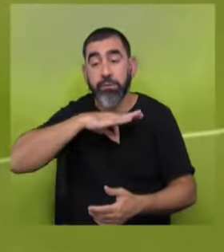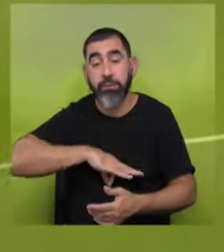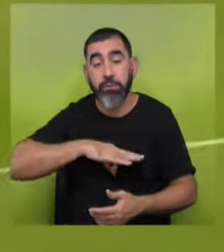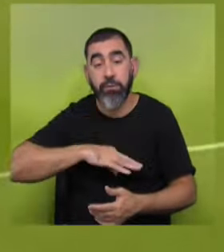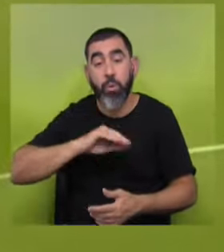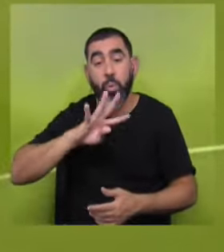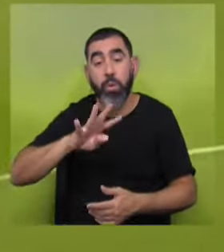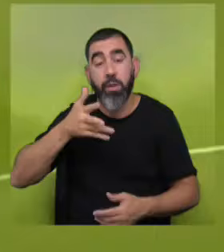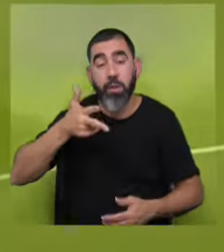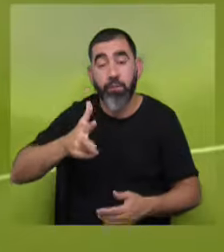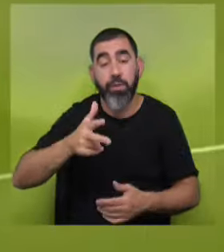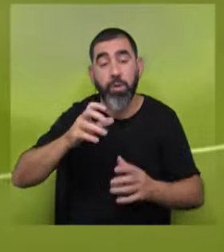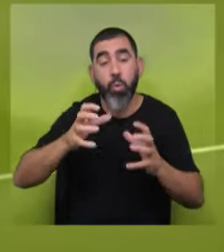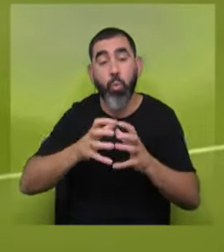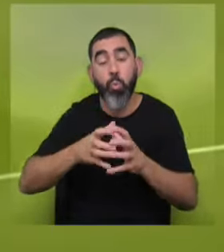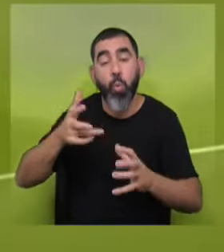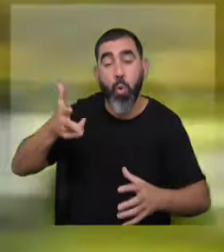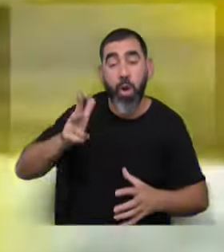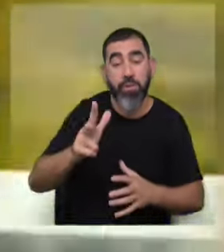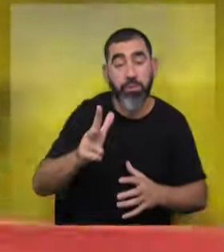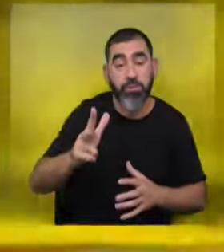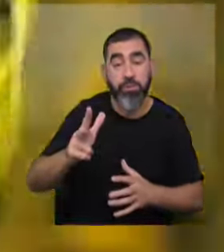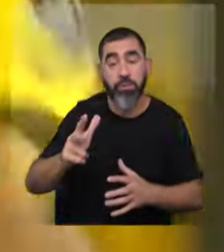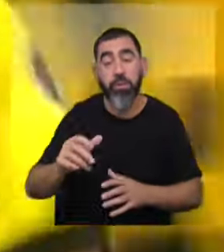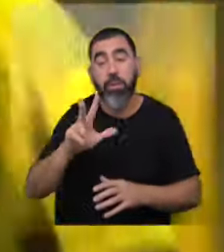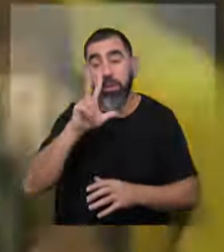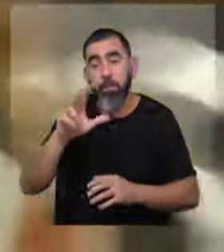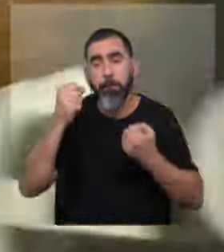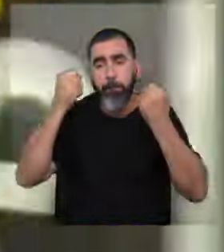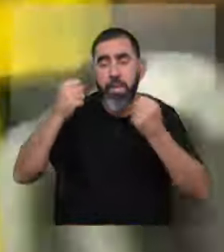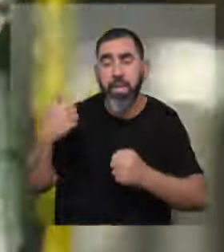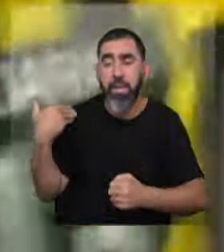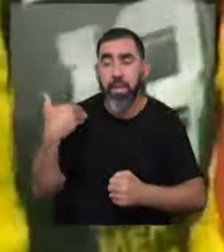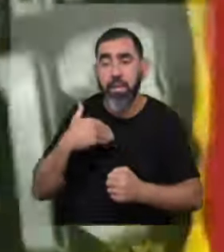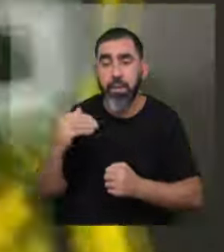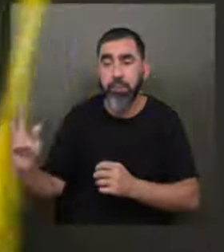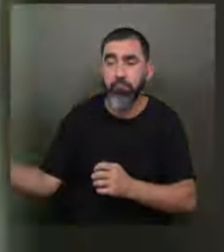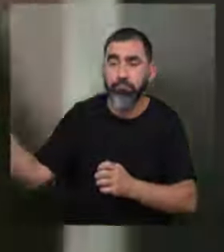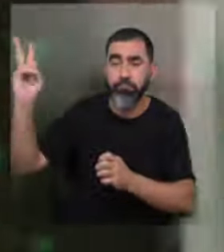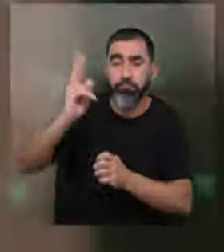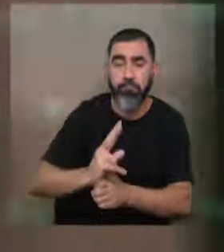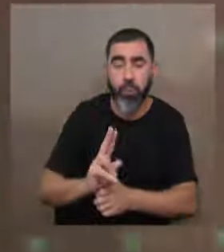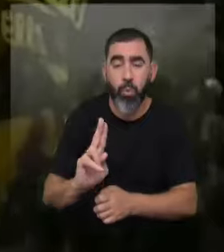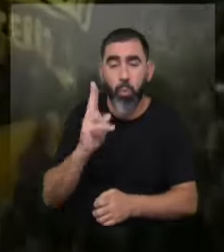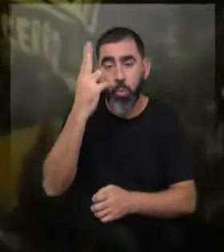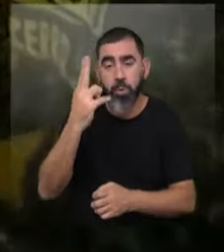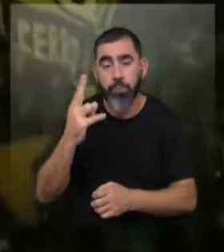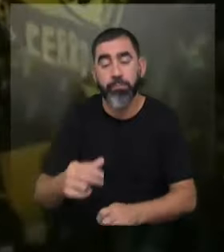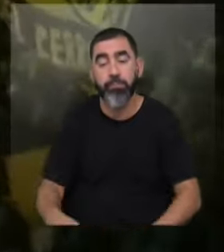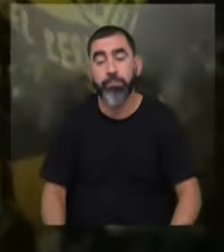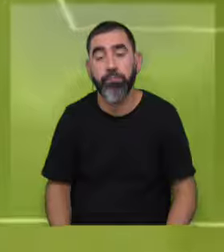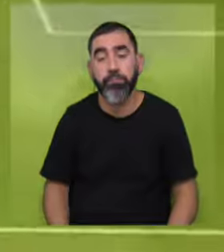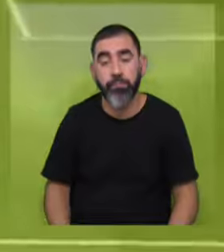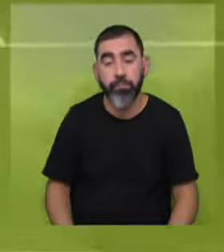la cuarta fecha del Grupo H de la Copa Libertadores. Cerca de 3.000 hinchas argentinos están aquí ya en nuestra capital alentando a su